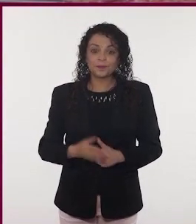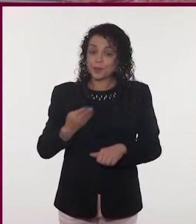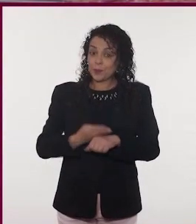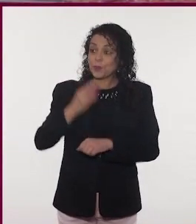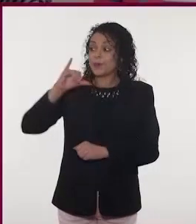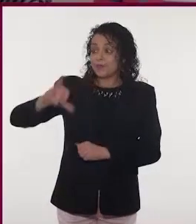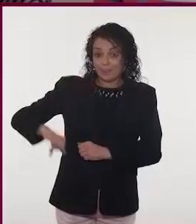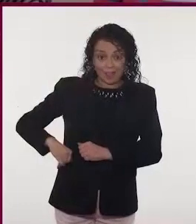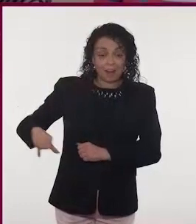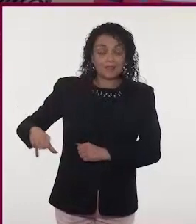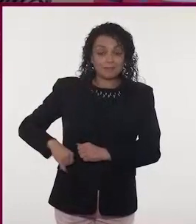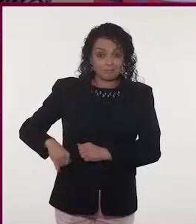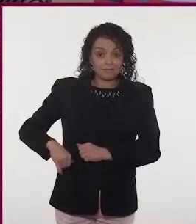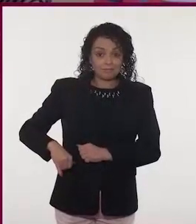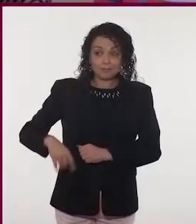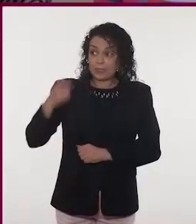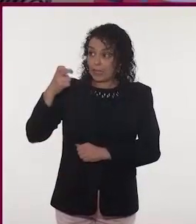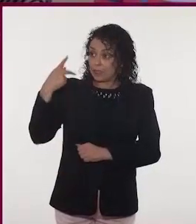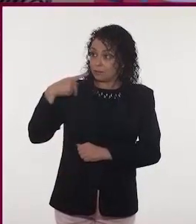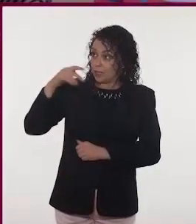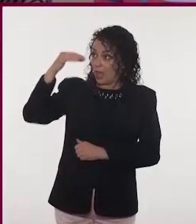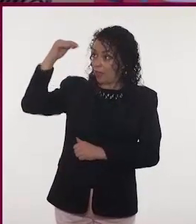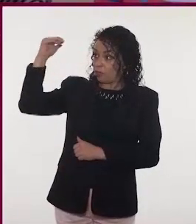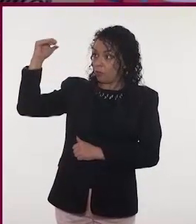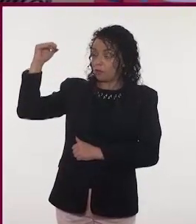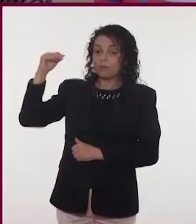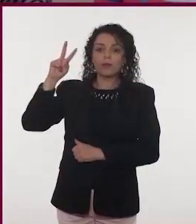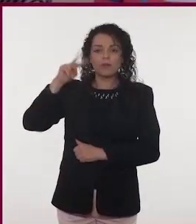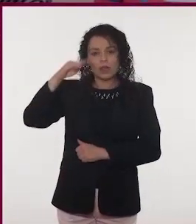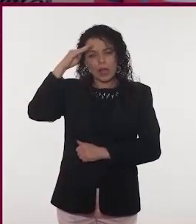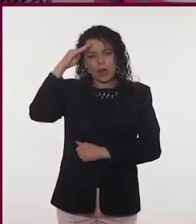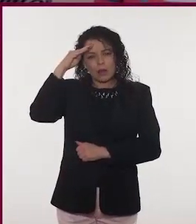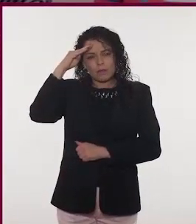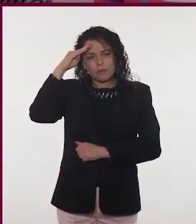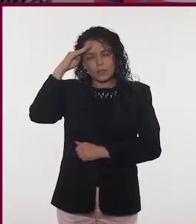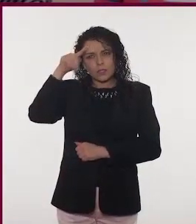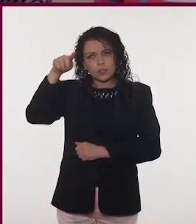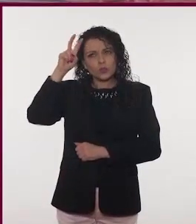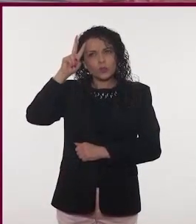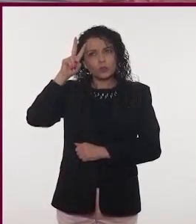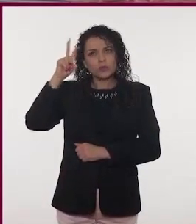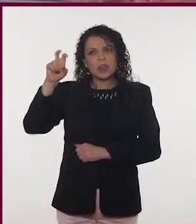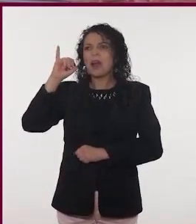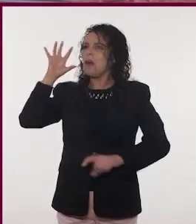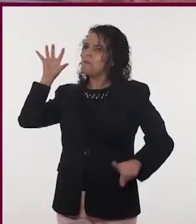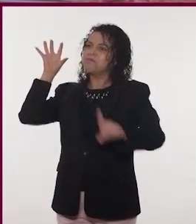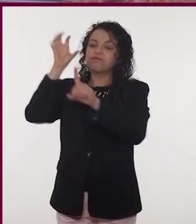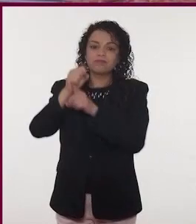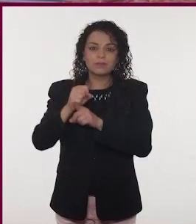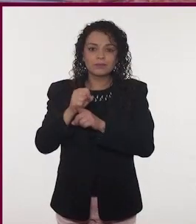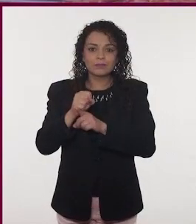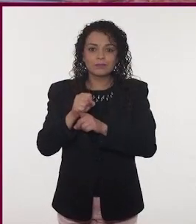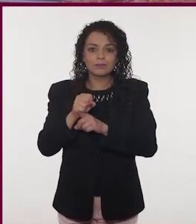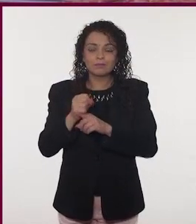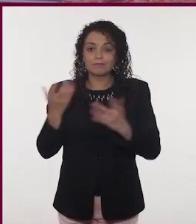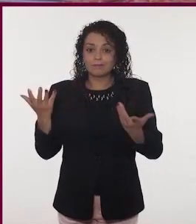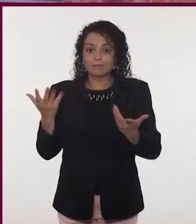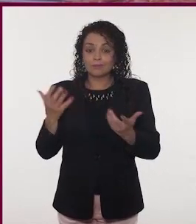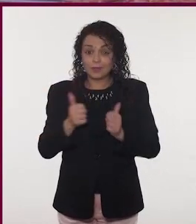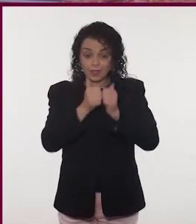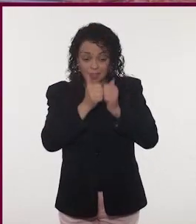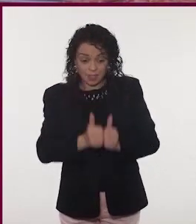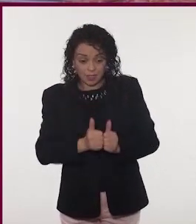¡Qué interesante! Estos adultos apostaron en grande por sus sueños y la están rompiendo. Es posible quedarse en un camino fácil